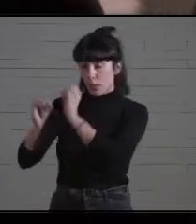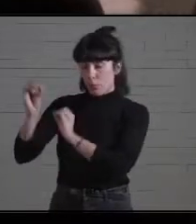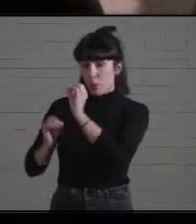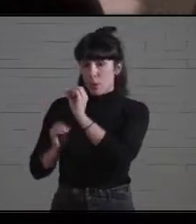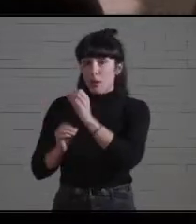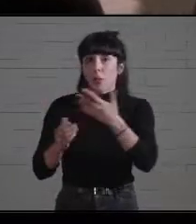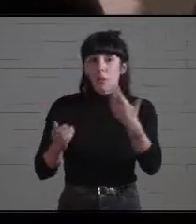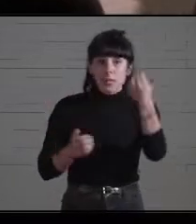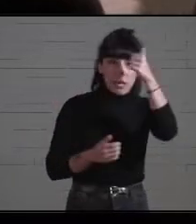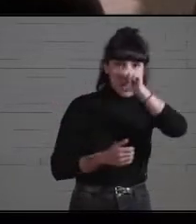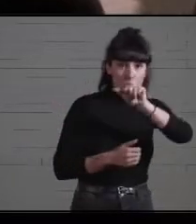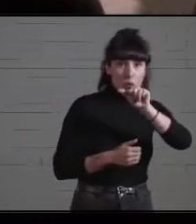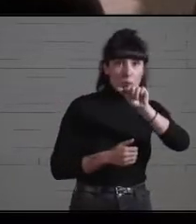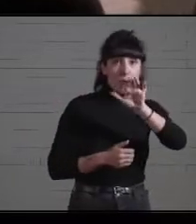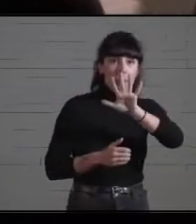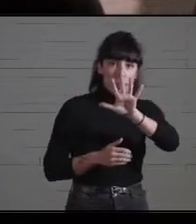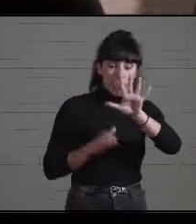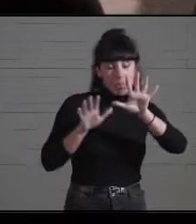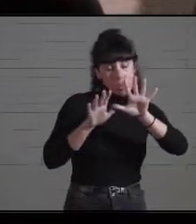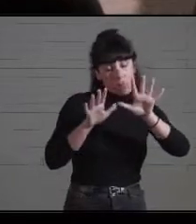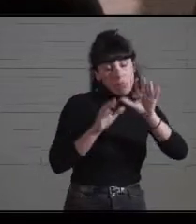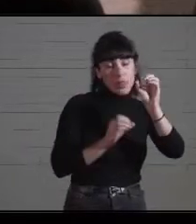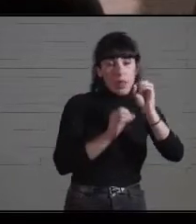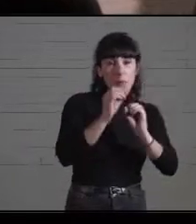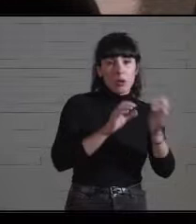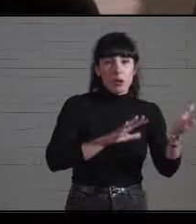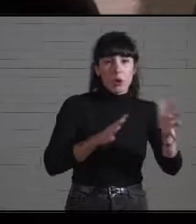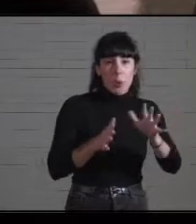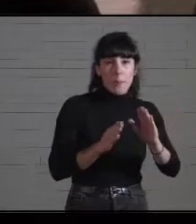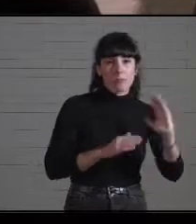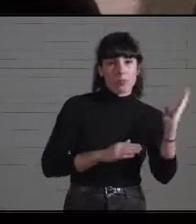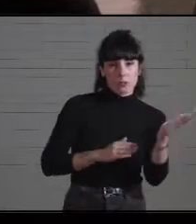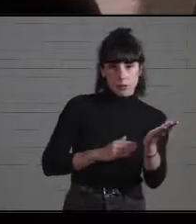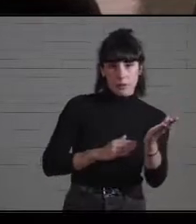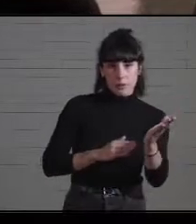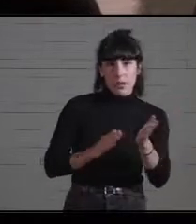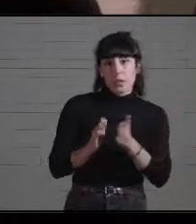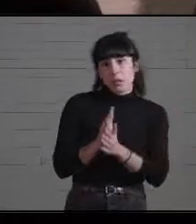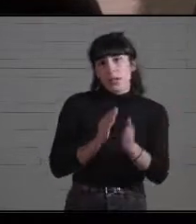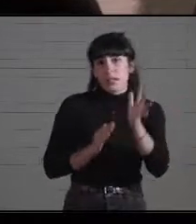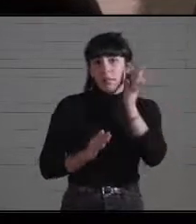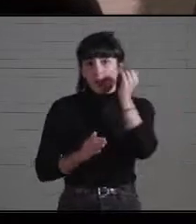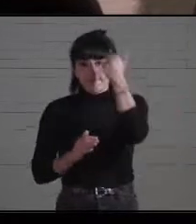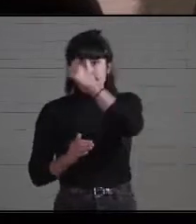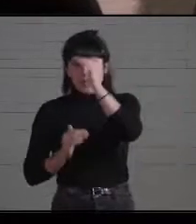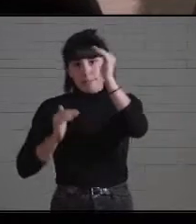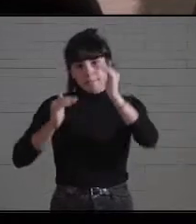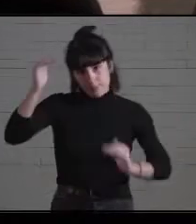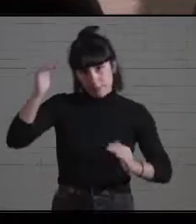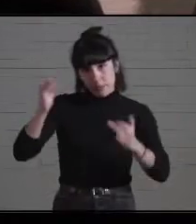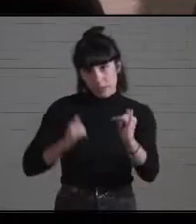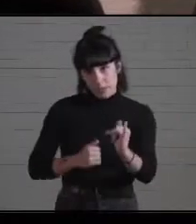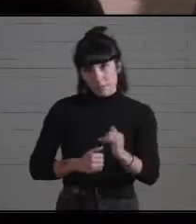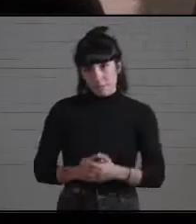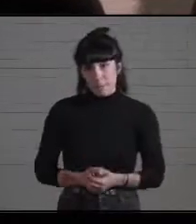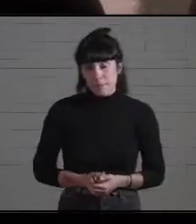un 11%, 10% de los hombres. Aquí tenemos una brecha de género importante.